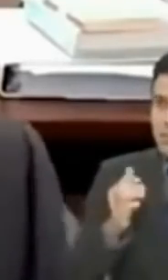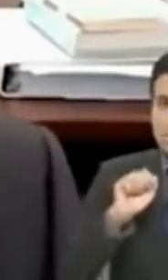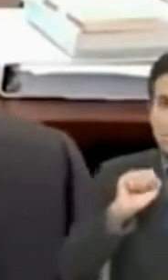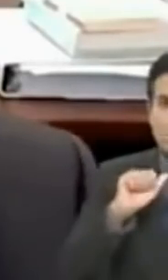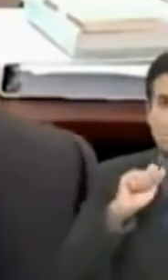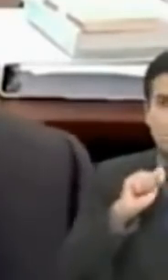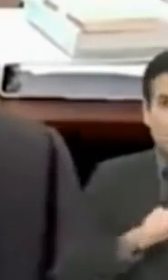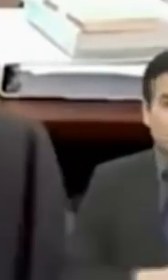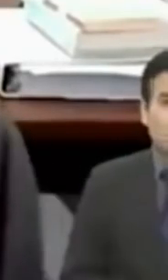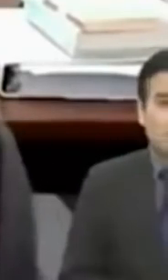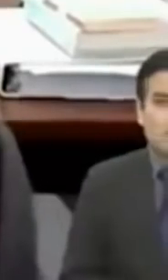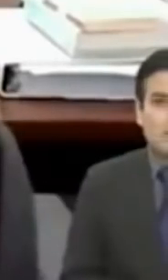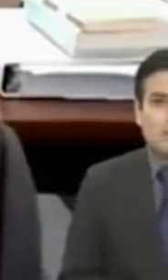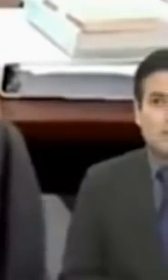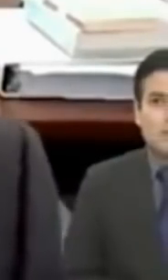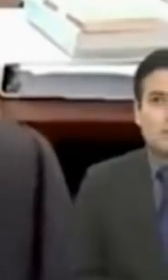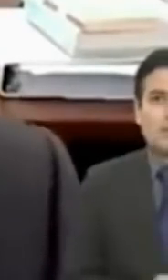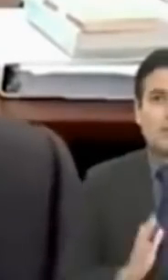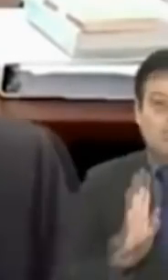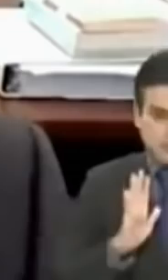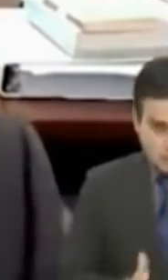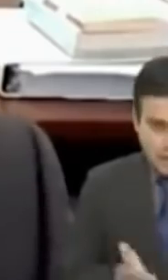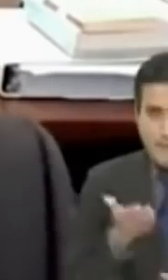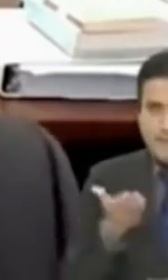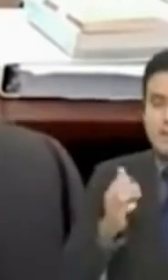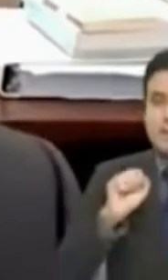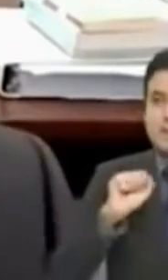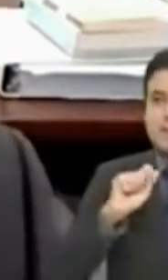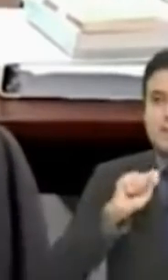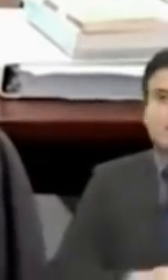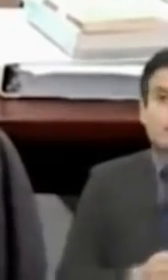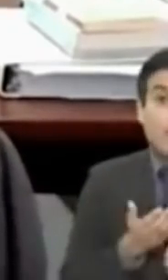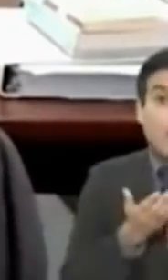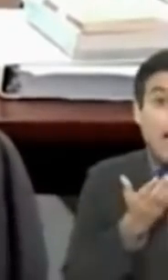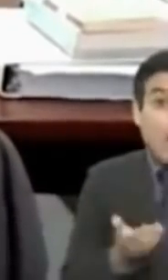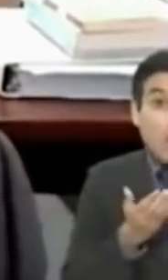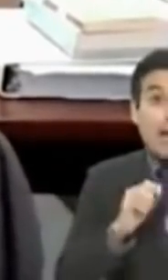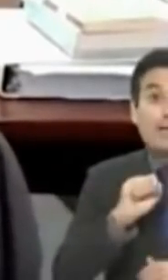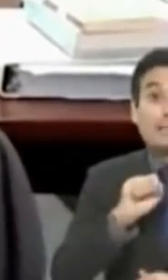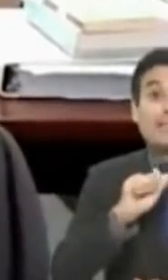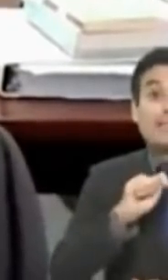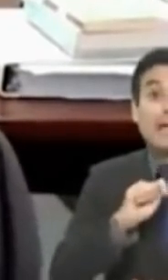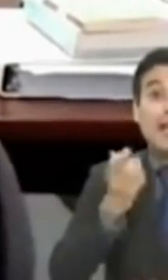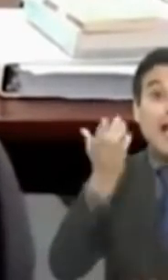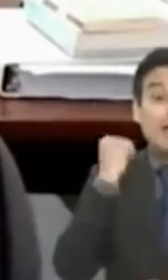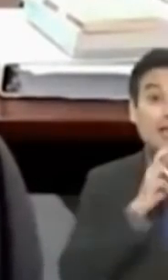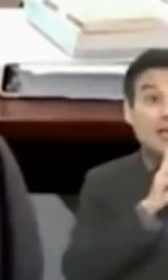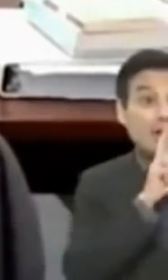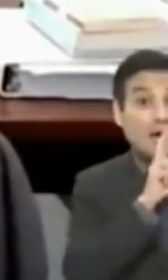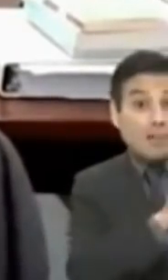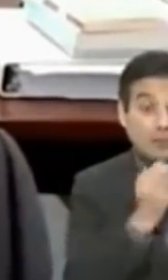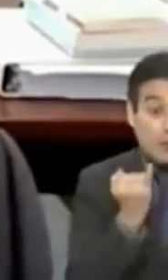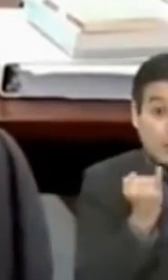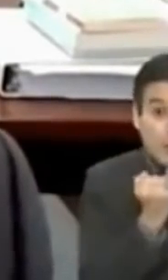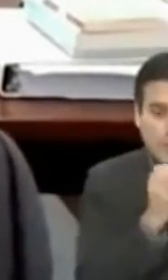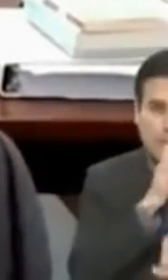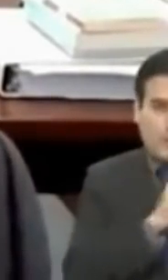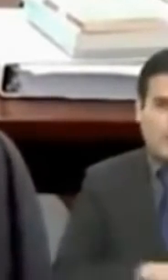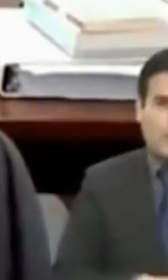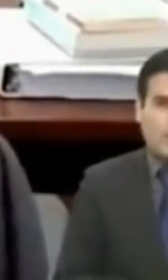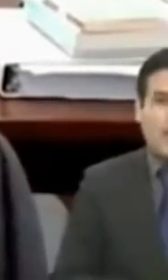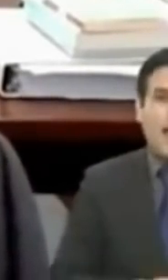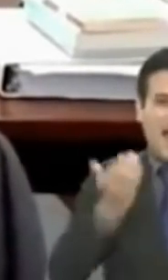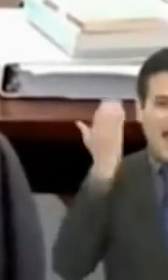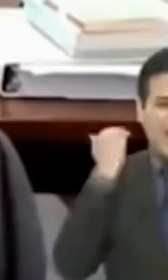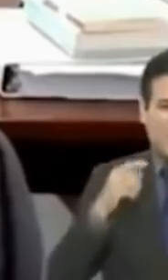y si se dice ya se le pidió hacienda claro pero ahora hacienda no va a poder contestar los cotidianos contestó en otras ocasiones cuando